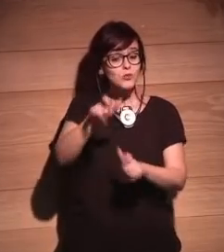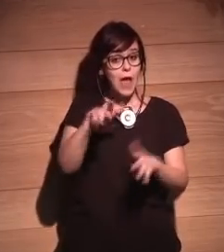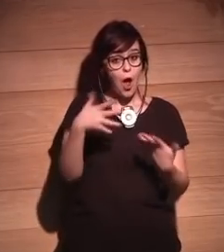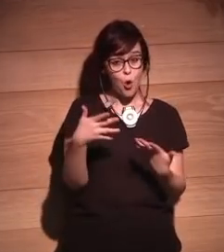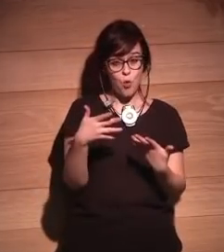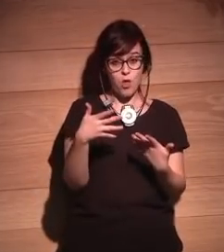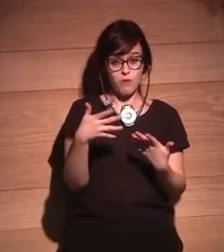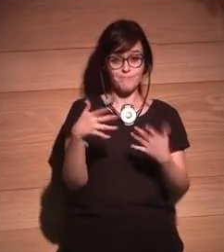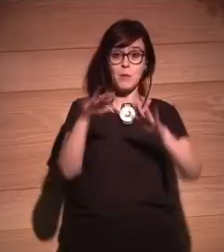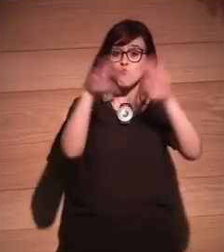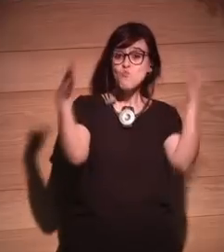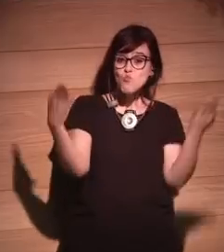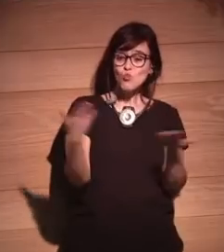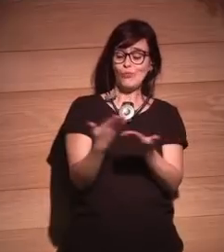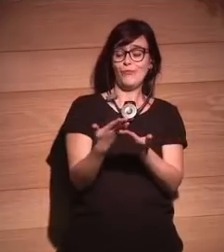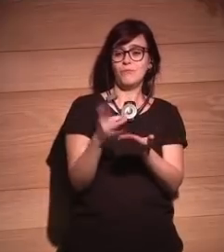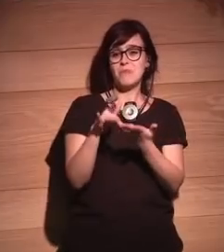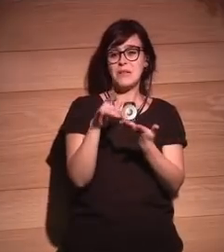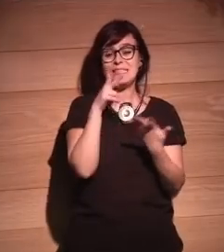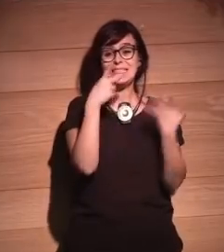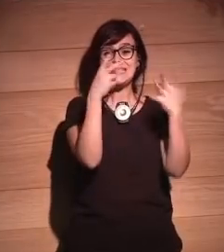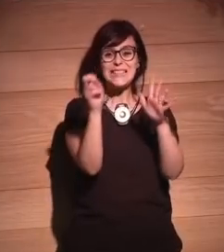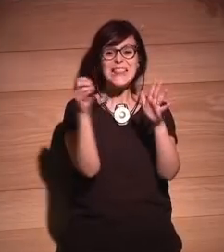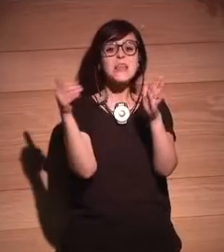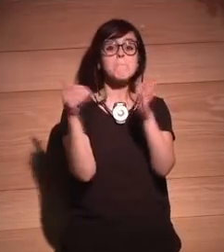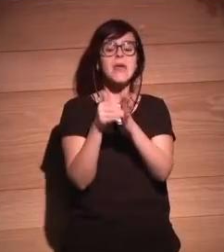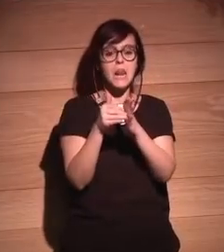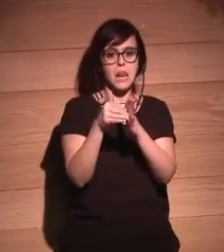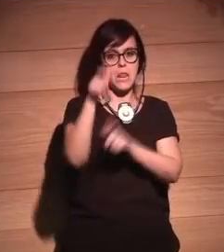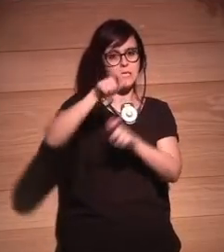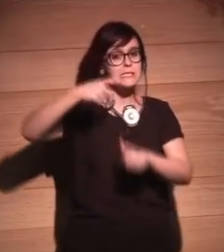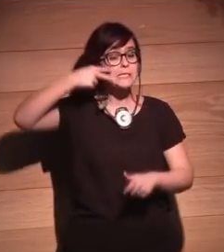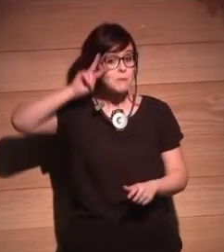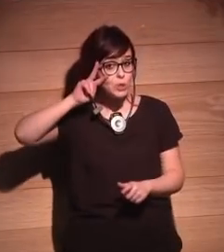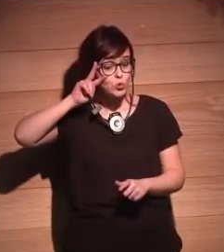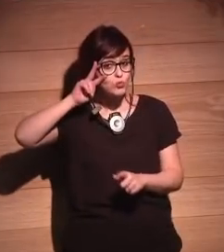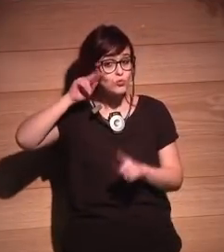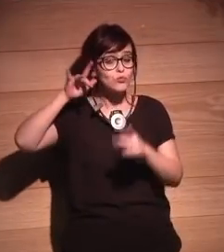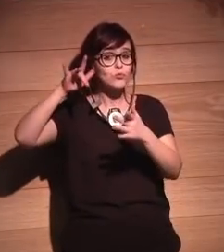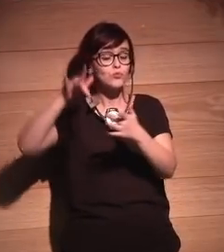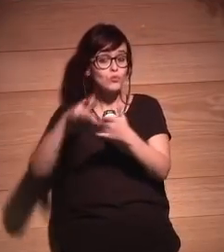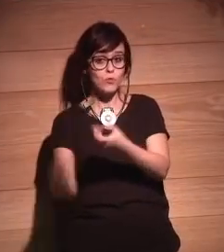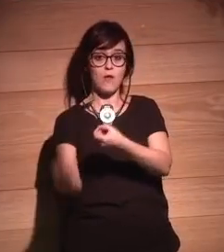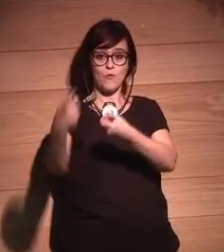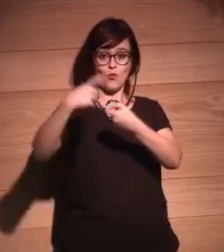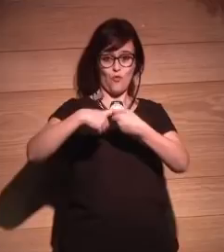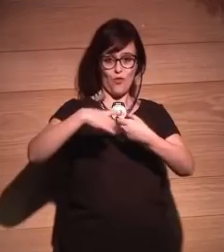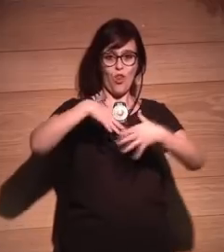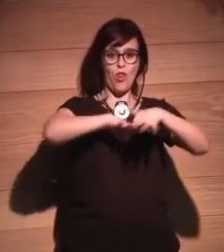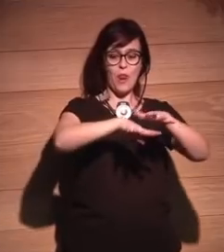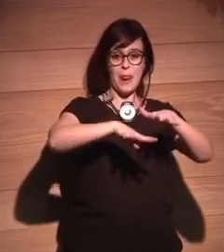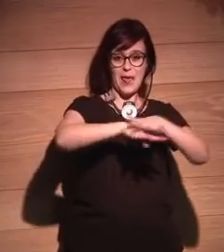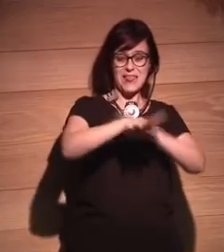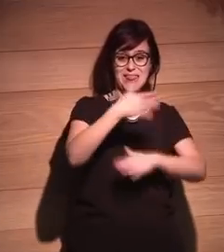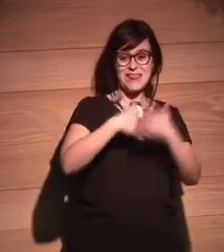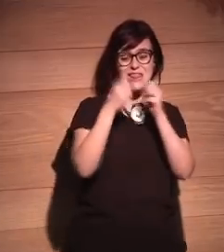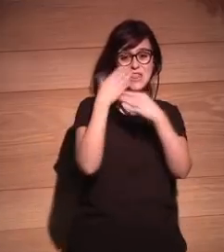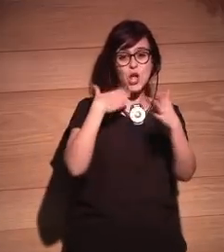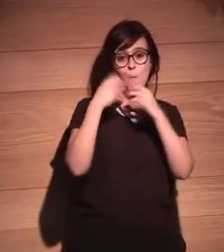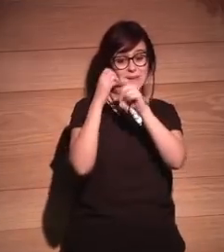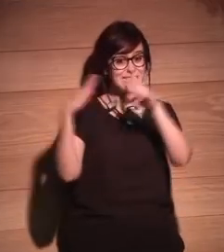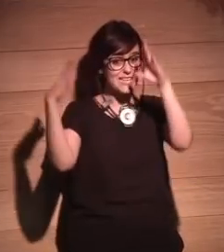actualmente en el mundo hay unos 70.000 expertos que trabajan para la red The Conversation. Unos